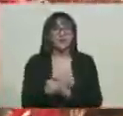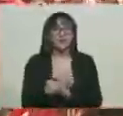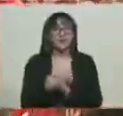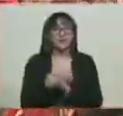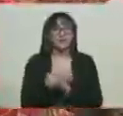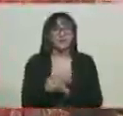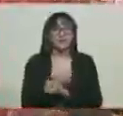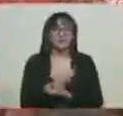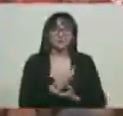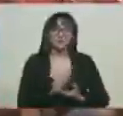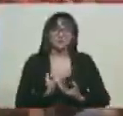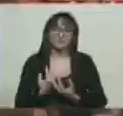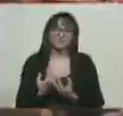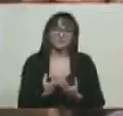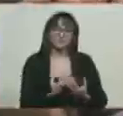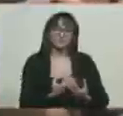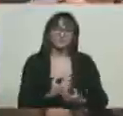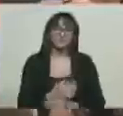mueve.